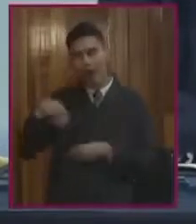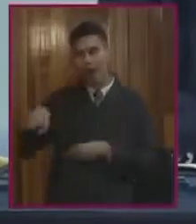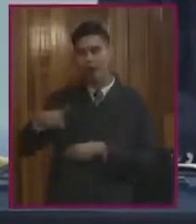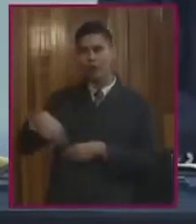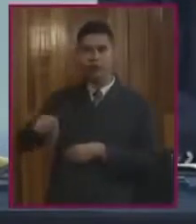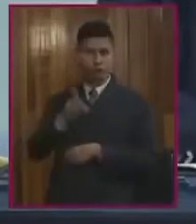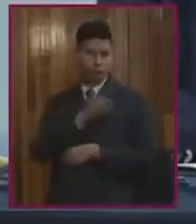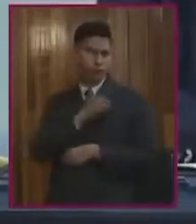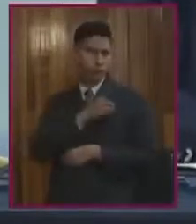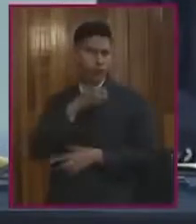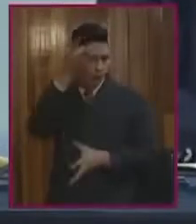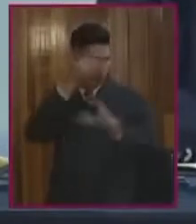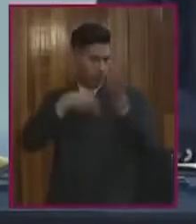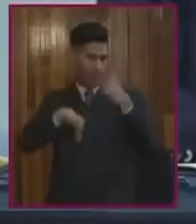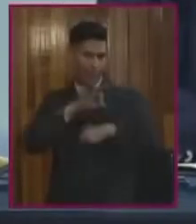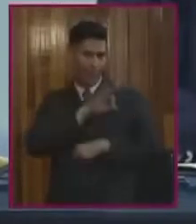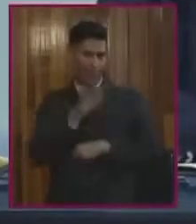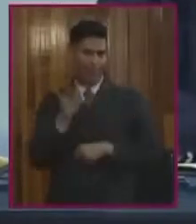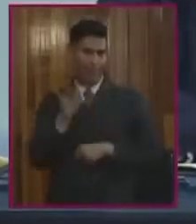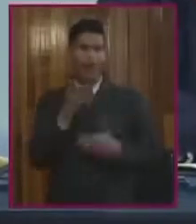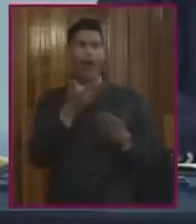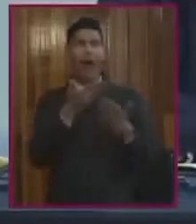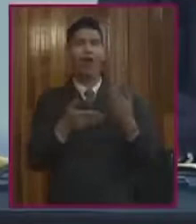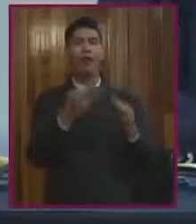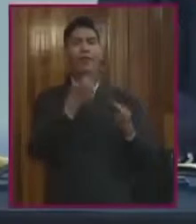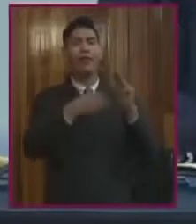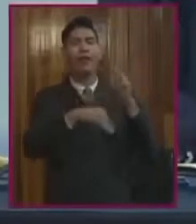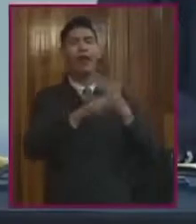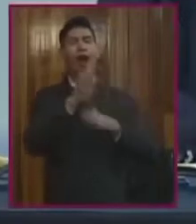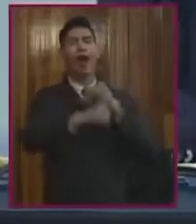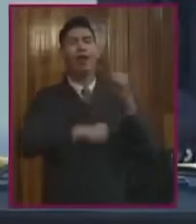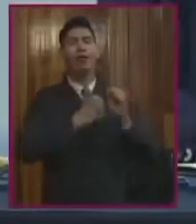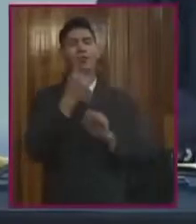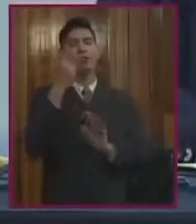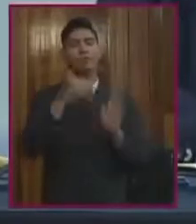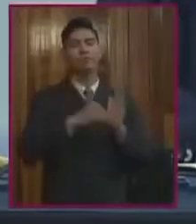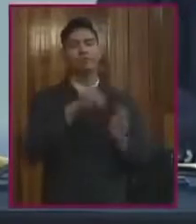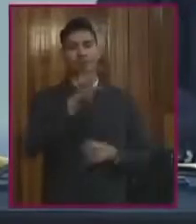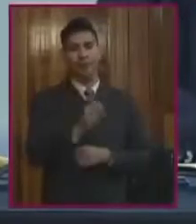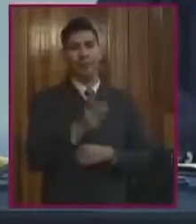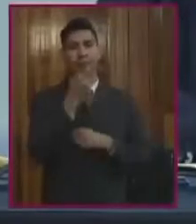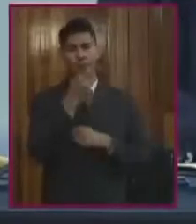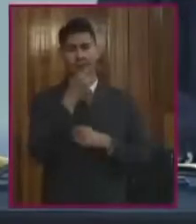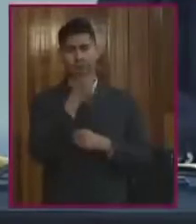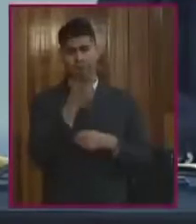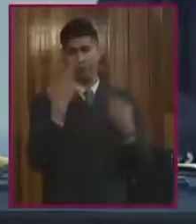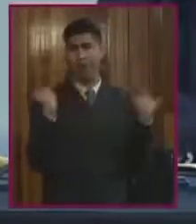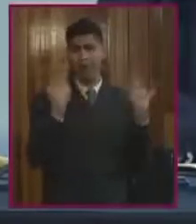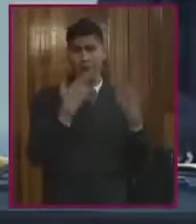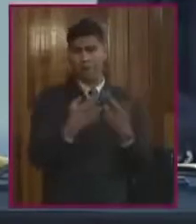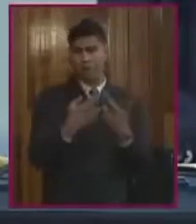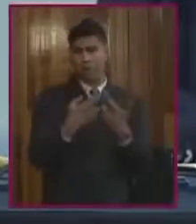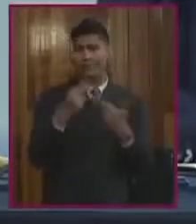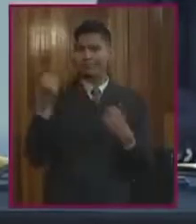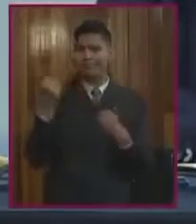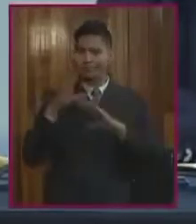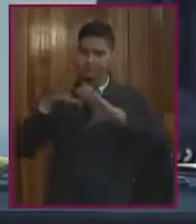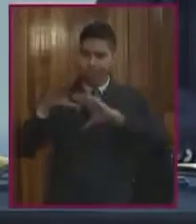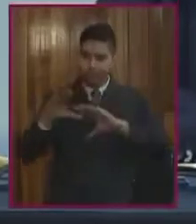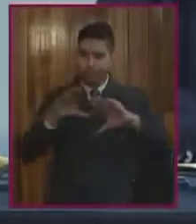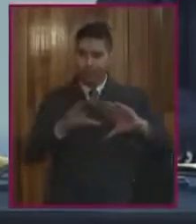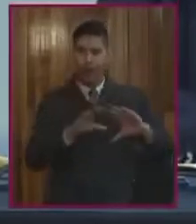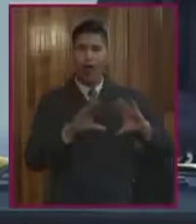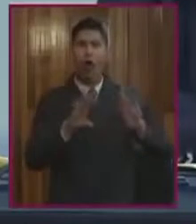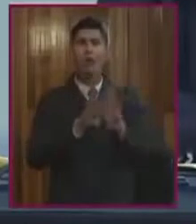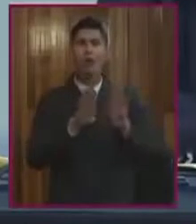El Marco Curricular 2022 establece que los docentes deben concebir el aprendizaje como un proceso que se puede aprender, fomentar la